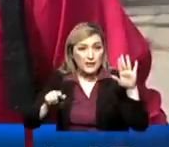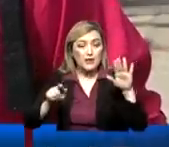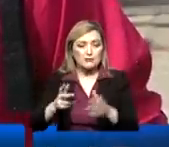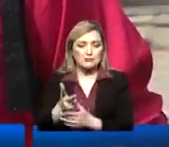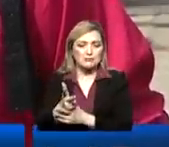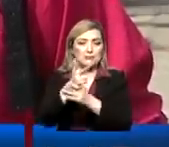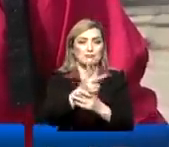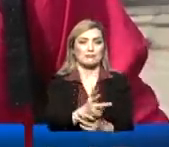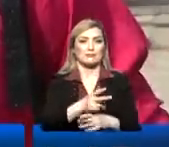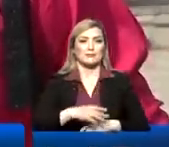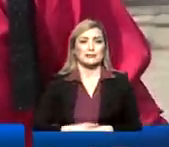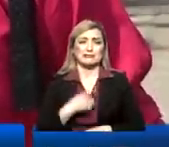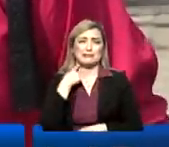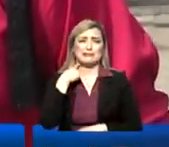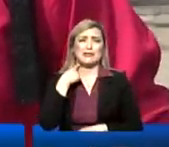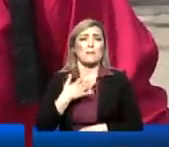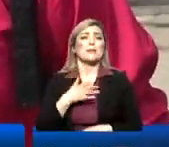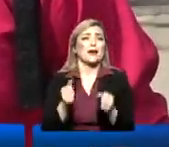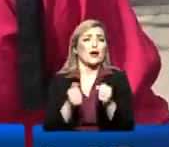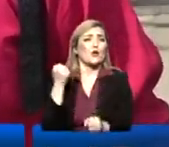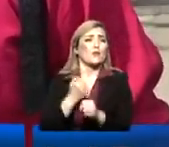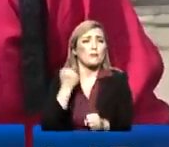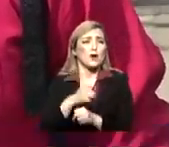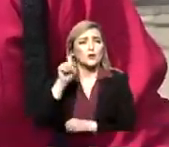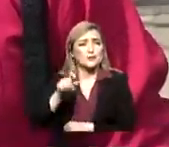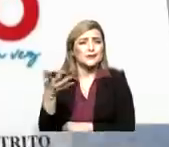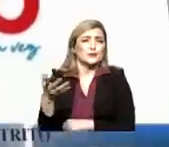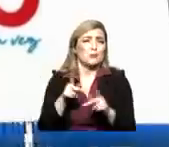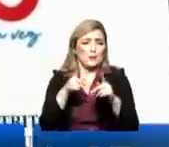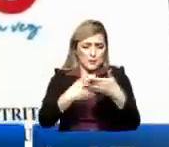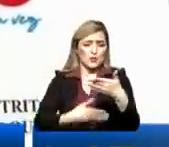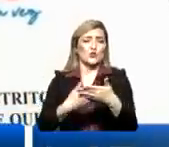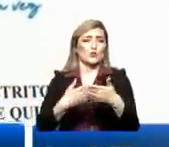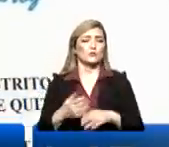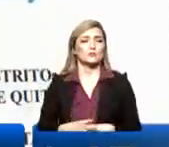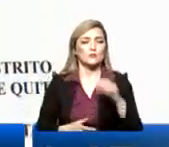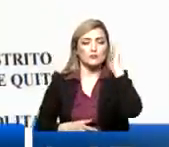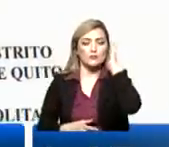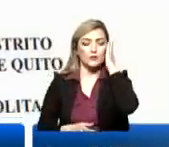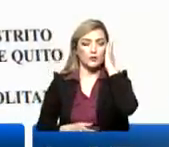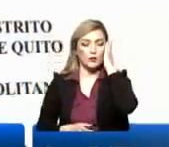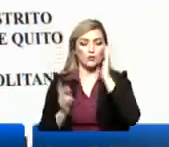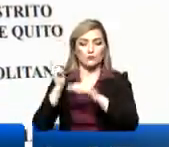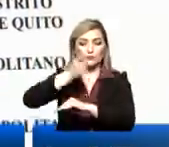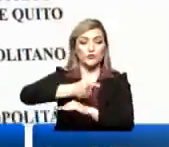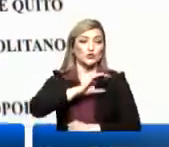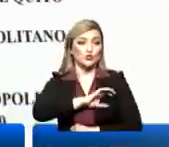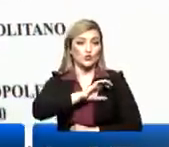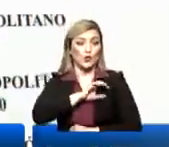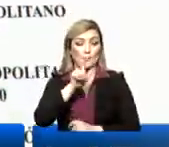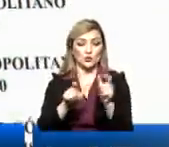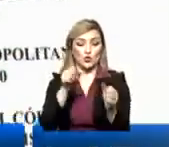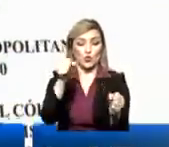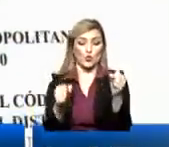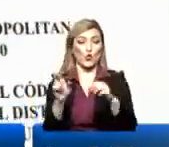yo me tengo que movilizar norte, sur, este y oeste, por eso mismo saqué el salvoconducto. Según una ordenanza municipal, los conductores que hagan